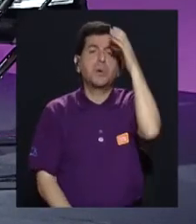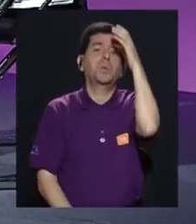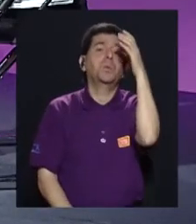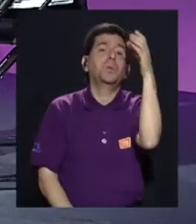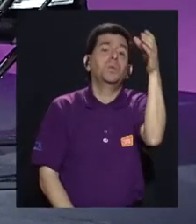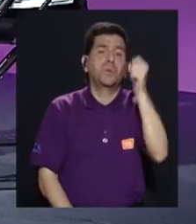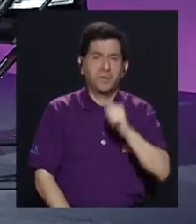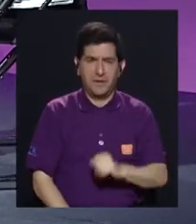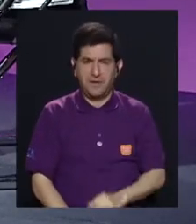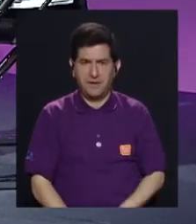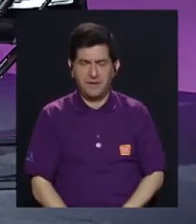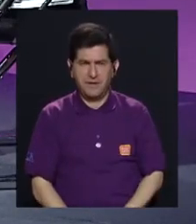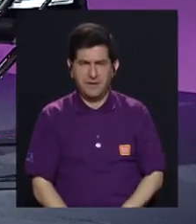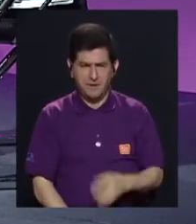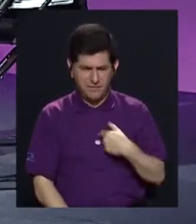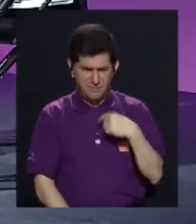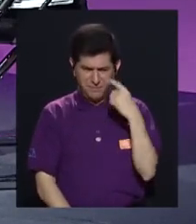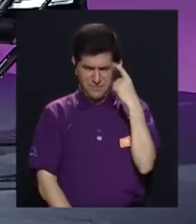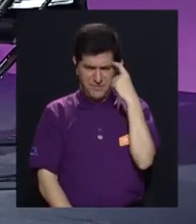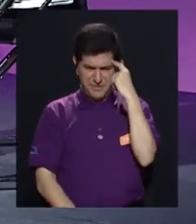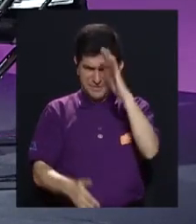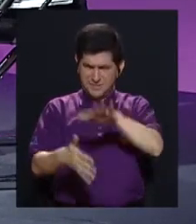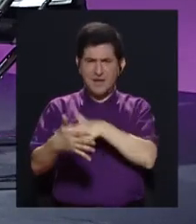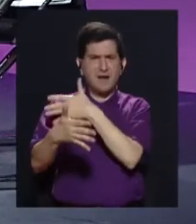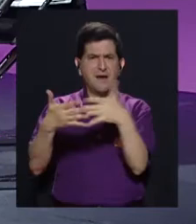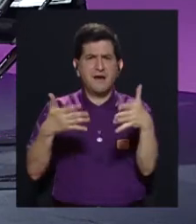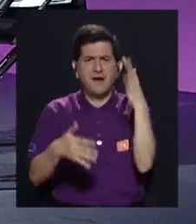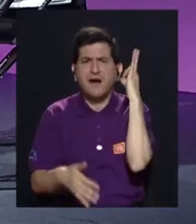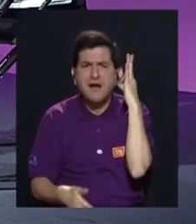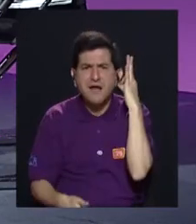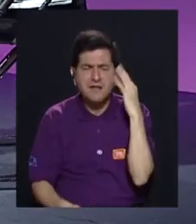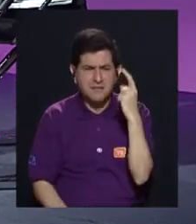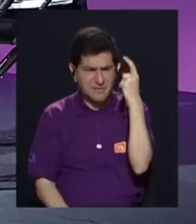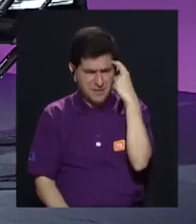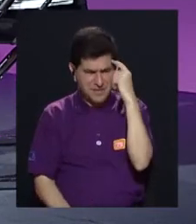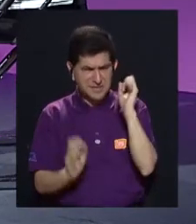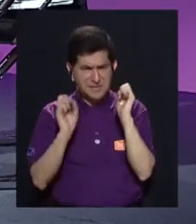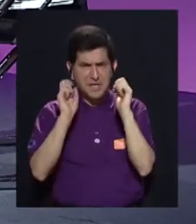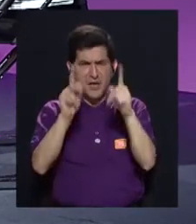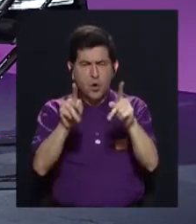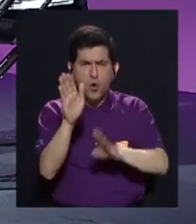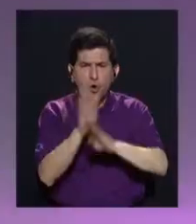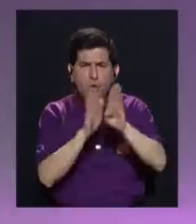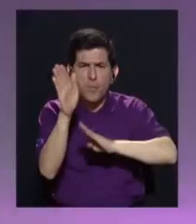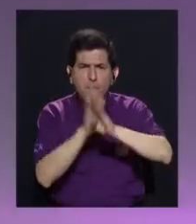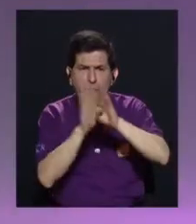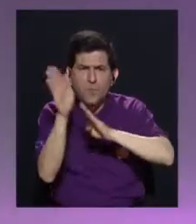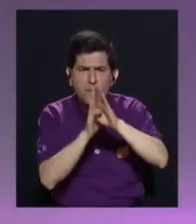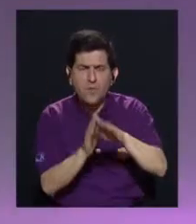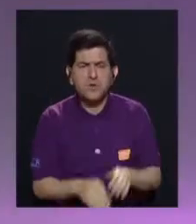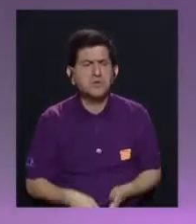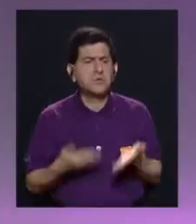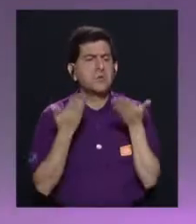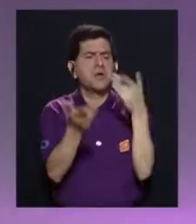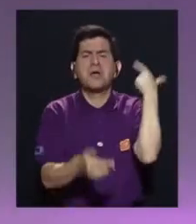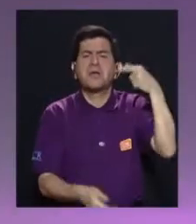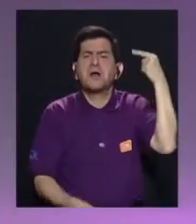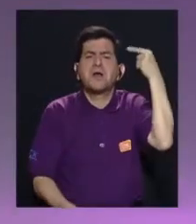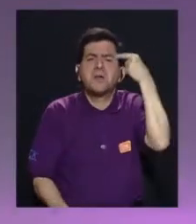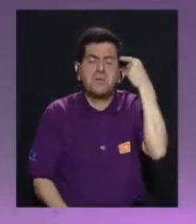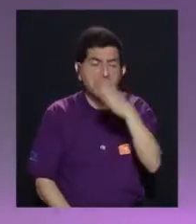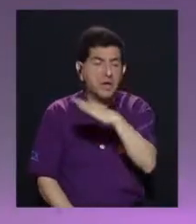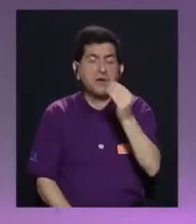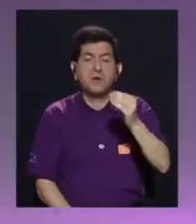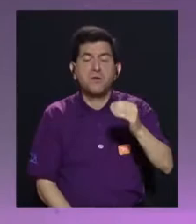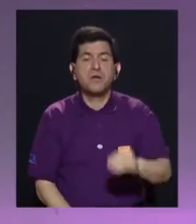realmente cuando uno piensa en la agenda de las mujeres piensa cuáles son las oportunidades de desarrollo que nos está ofreciendo el estado y